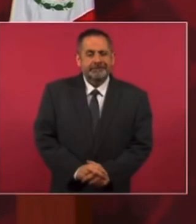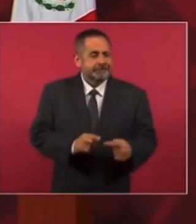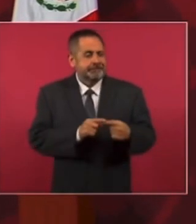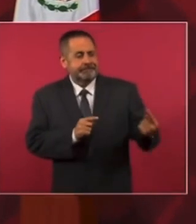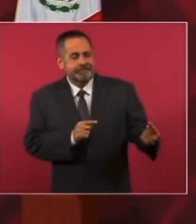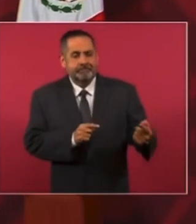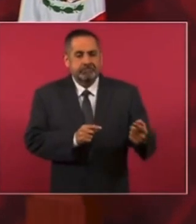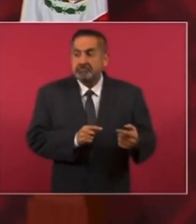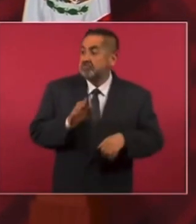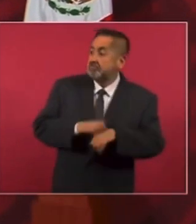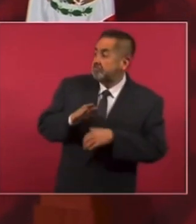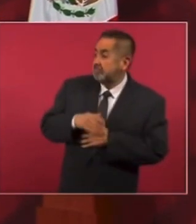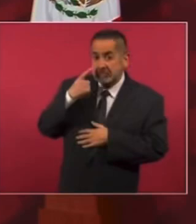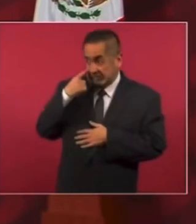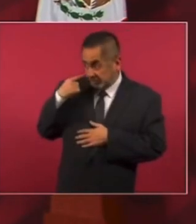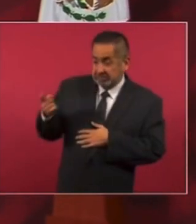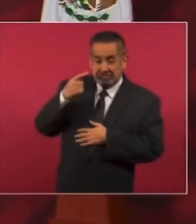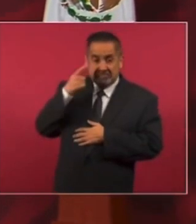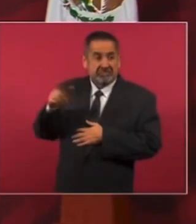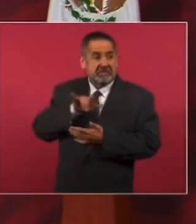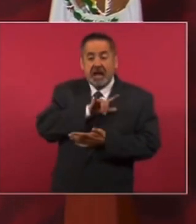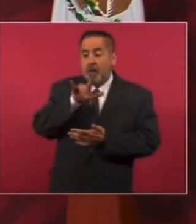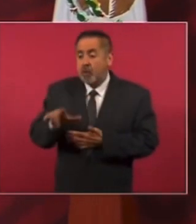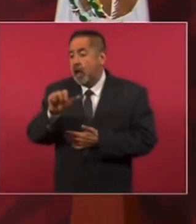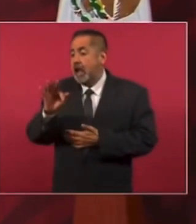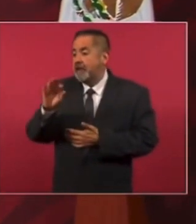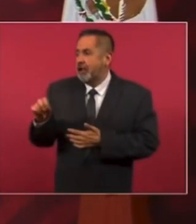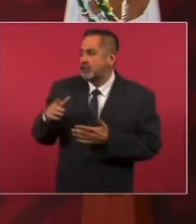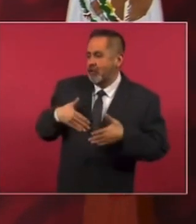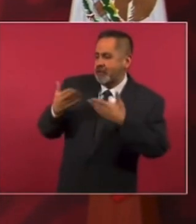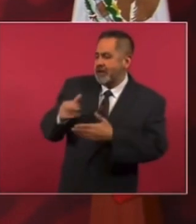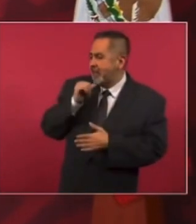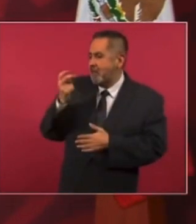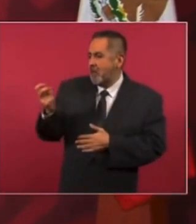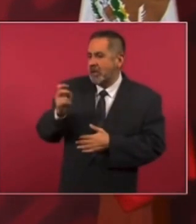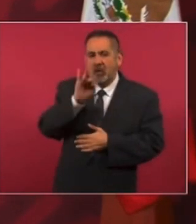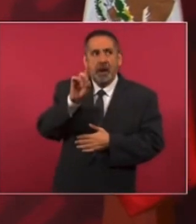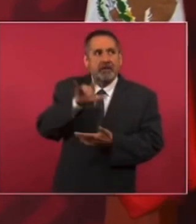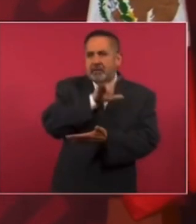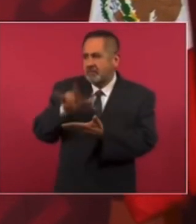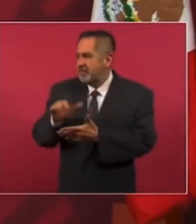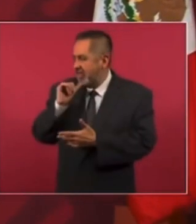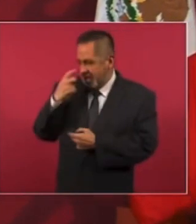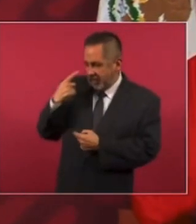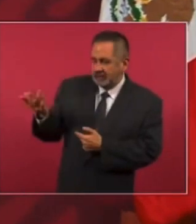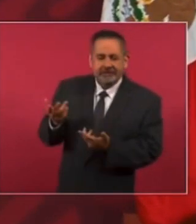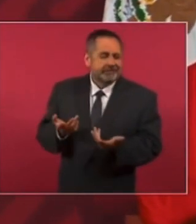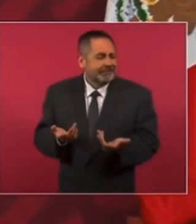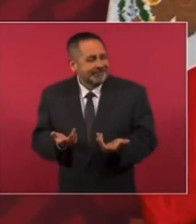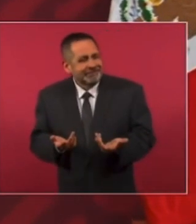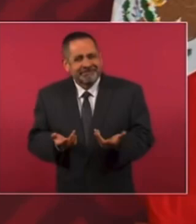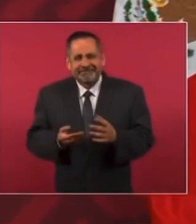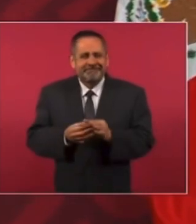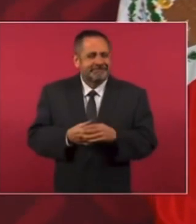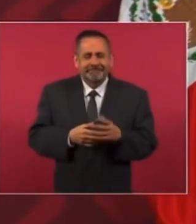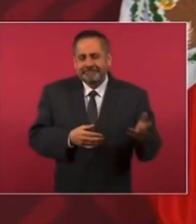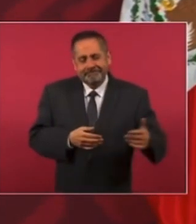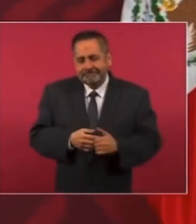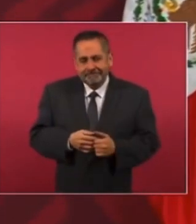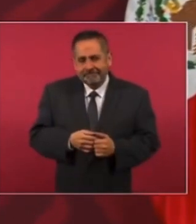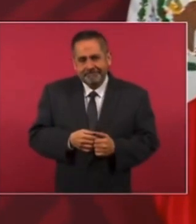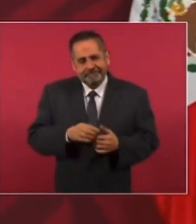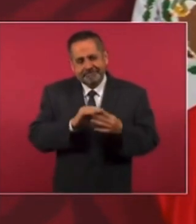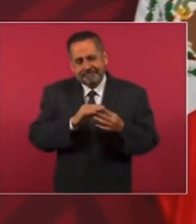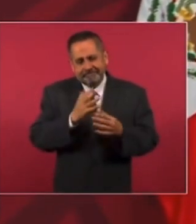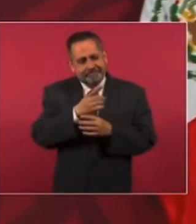iban a utilizar eso para decir que no era confiable el aeropuerto Felipe Ángeles, que ni el presidente Biden